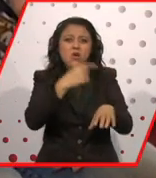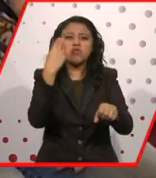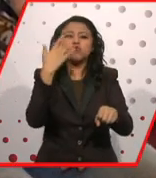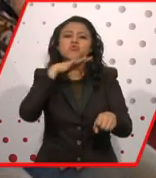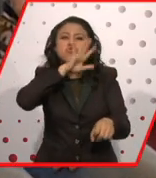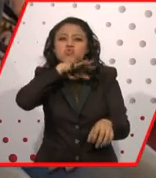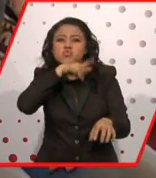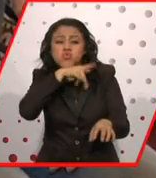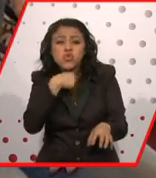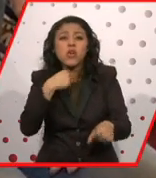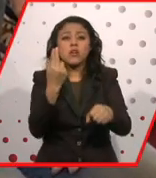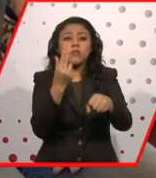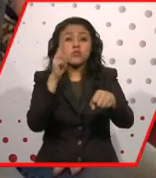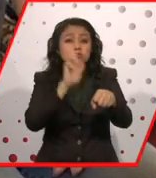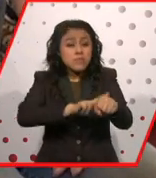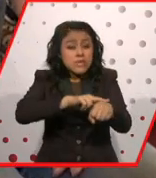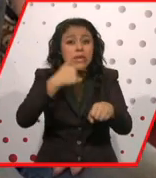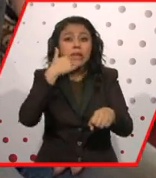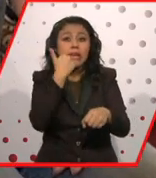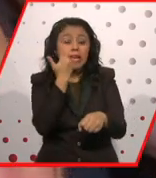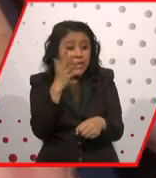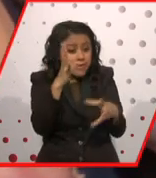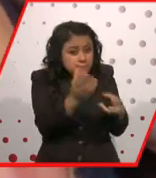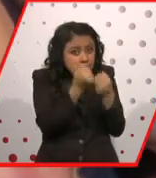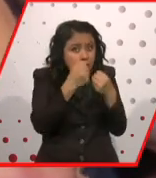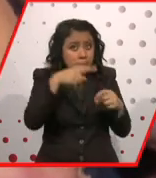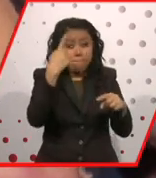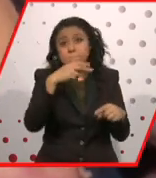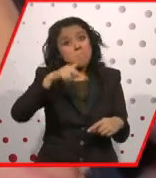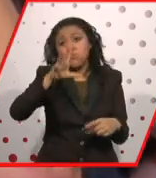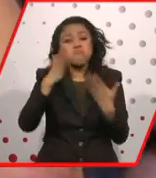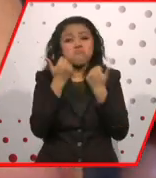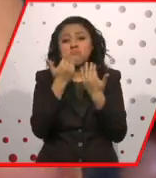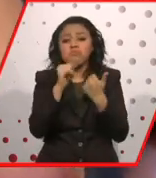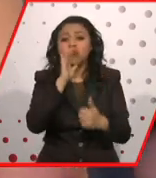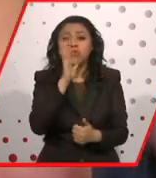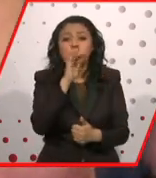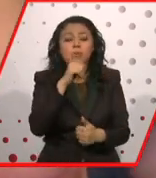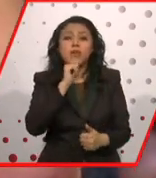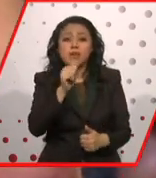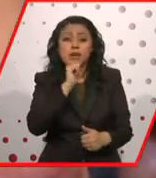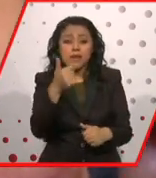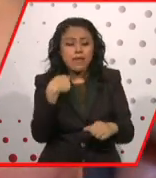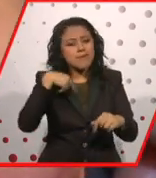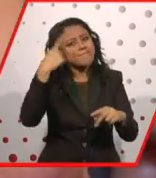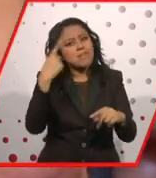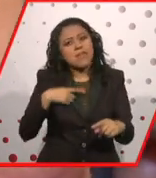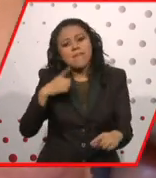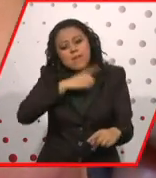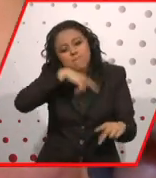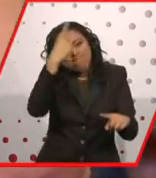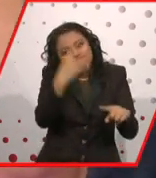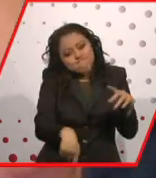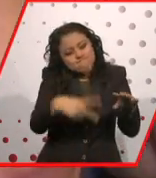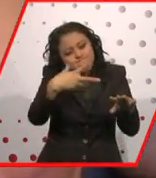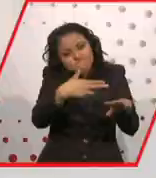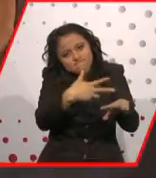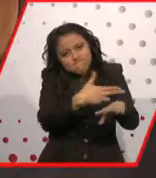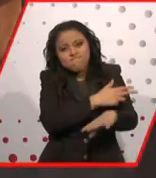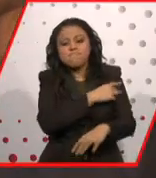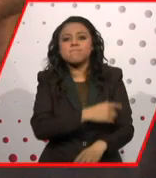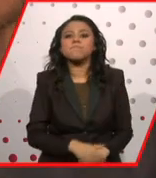de salvárselo, pero nada pudieron hacer y tuvieron que amputarle gran parte de su pierna para evitar una tragedia. De alguna